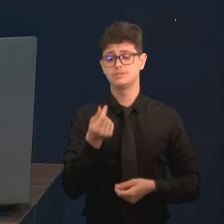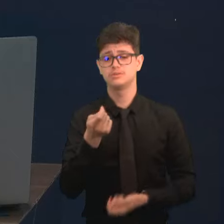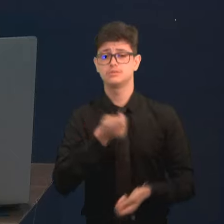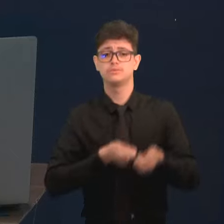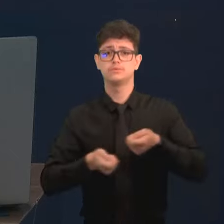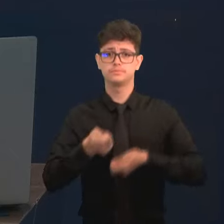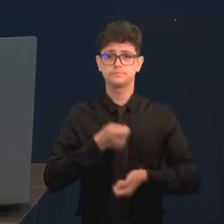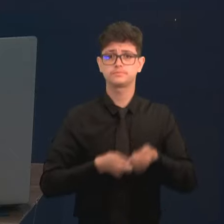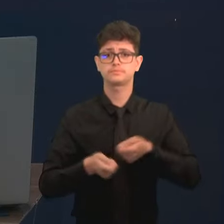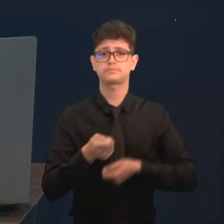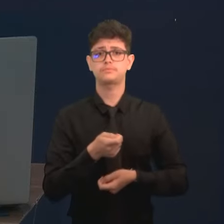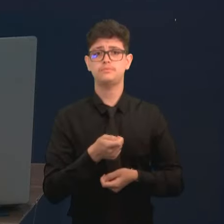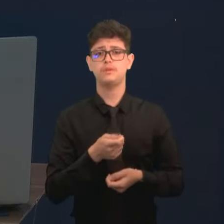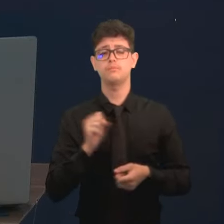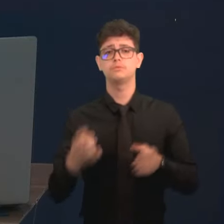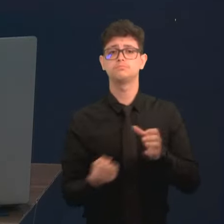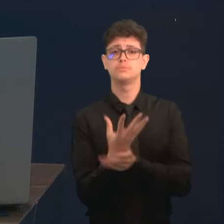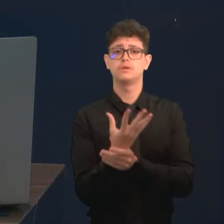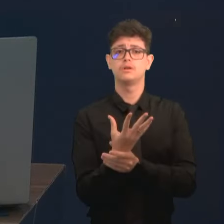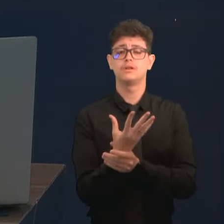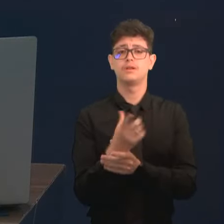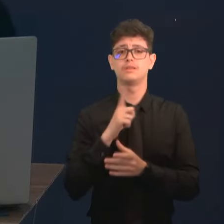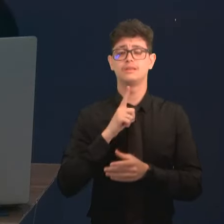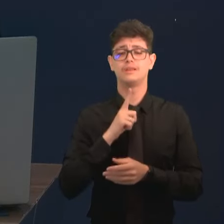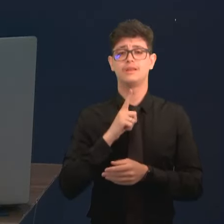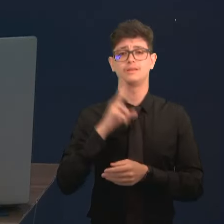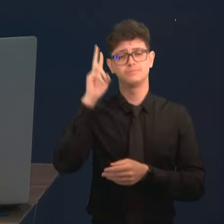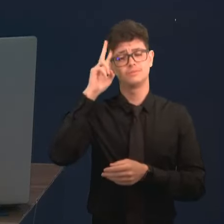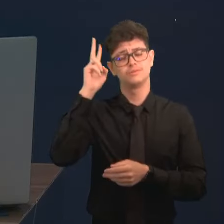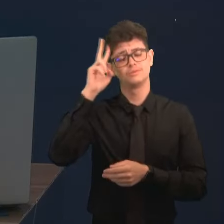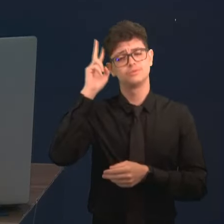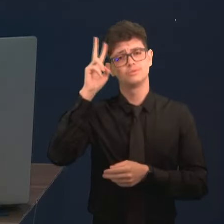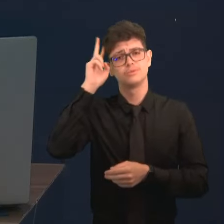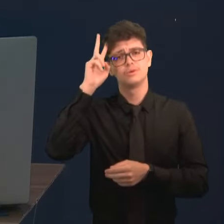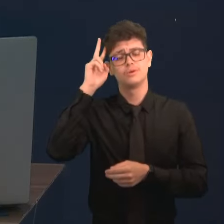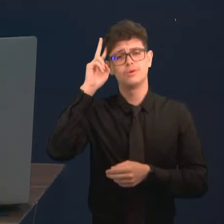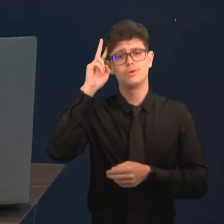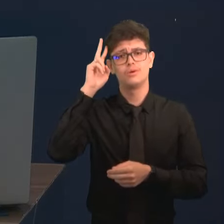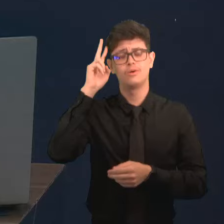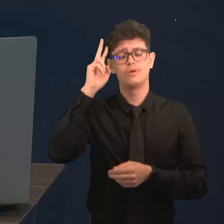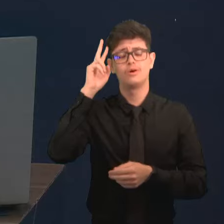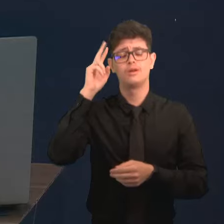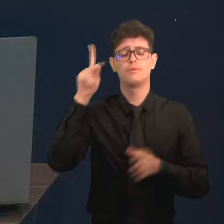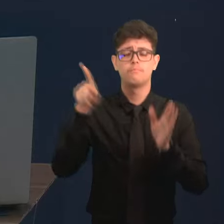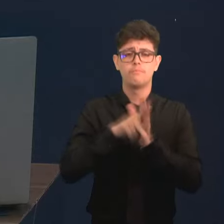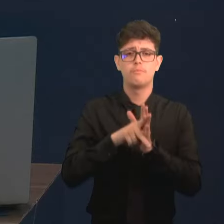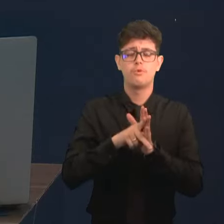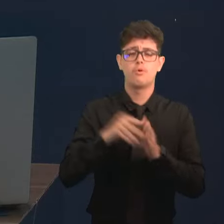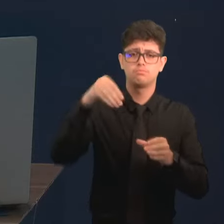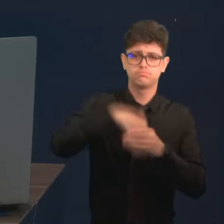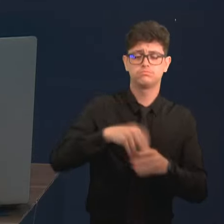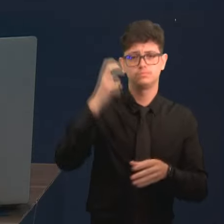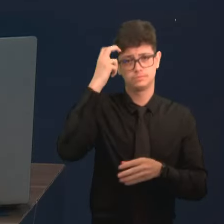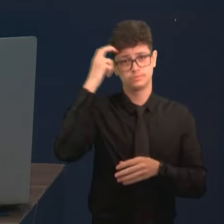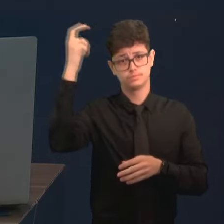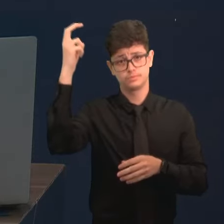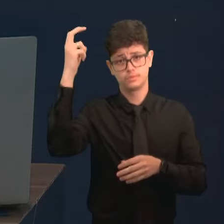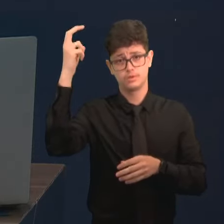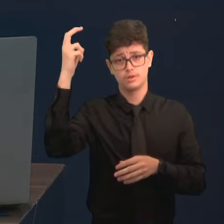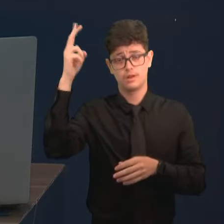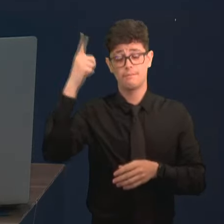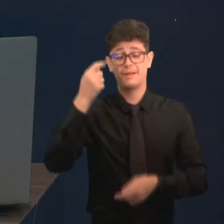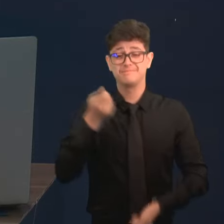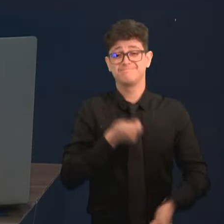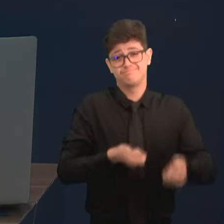y cognitivo, tenía que tener como mínimo trabajar en mi inteligencia, hacer una